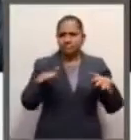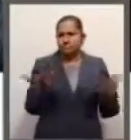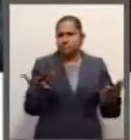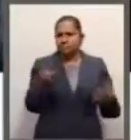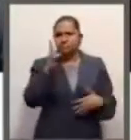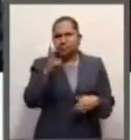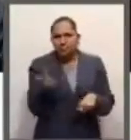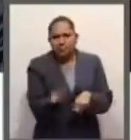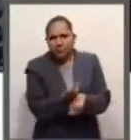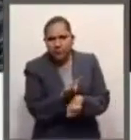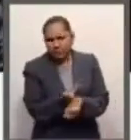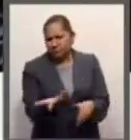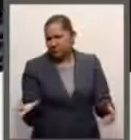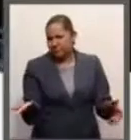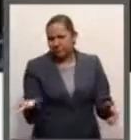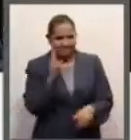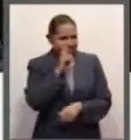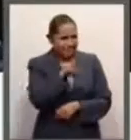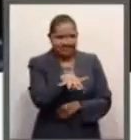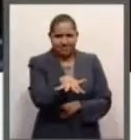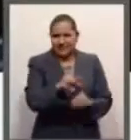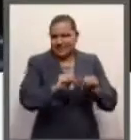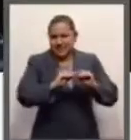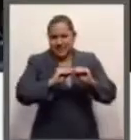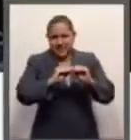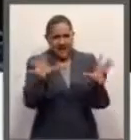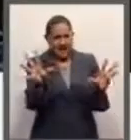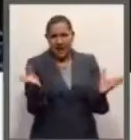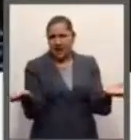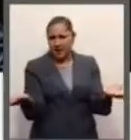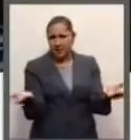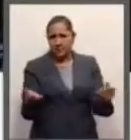ver. Es la misma estrategia